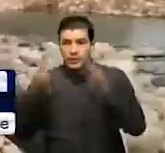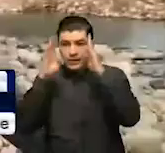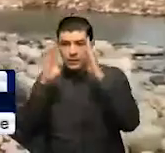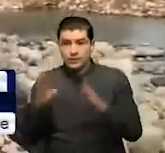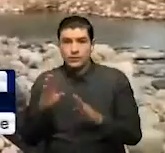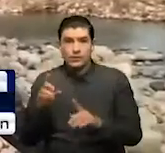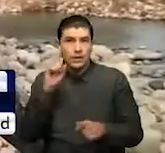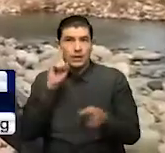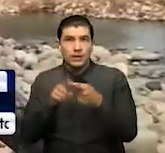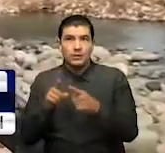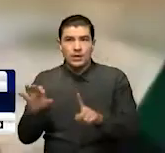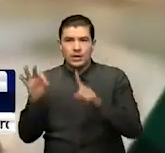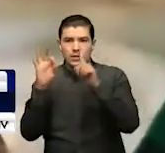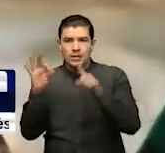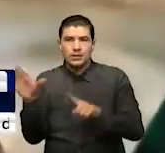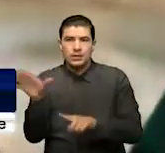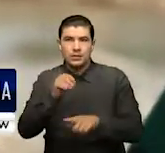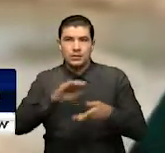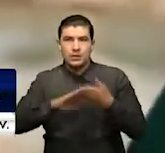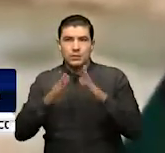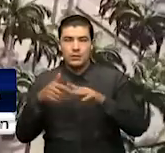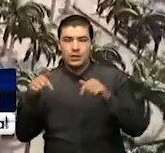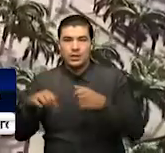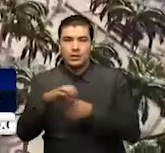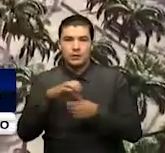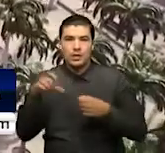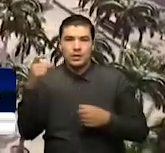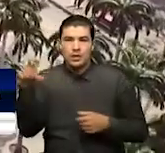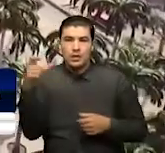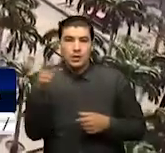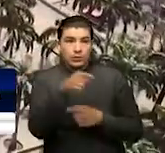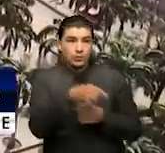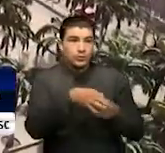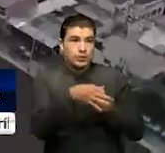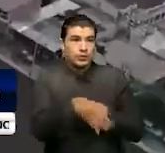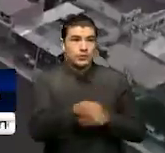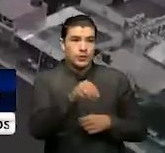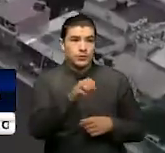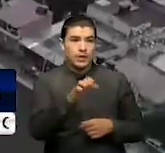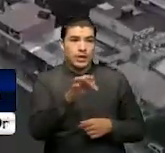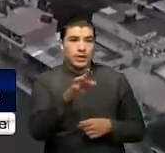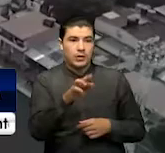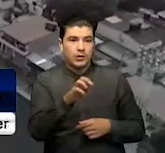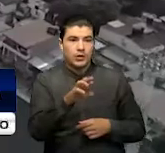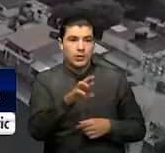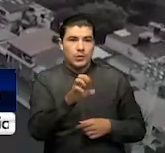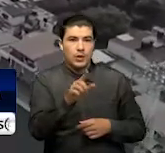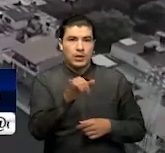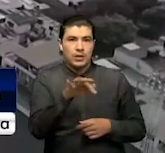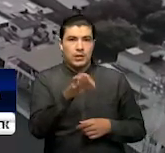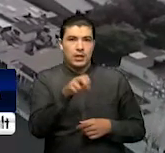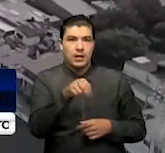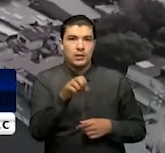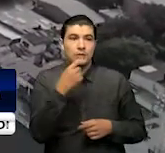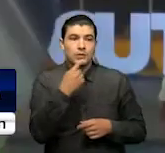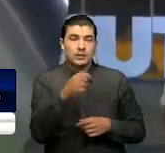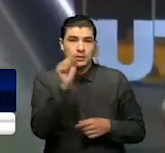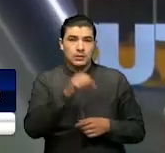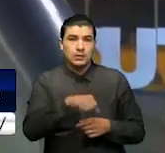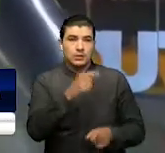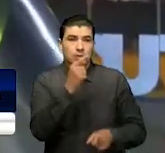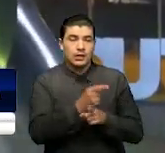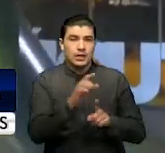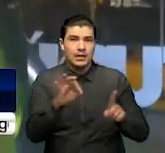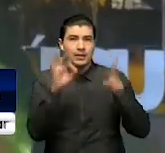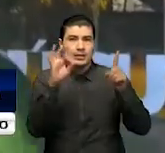garantizarle esto a toda la comunidad cucuteña que es los municipios metropolitanos también se han articulado el plan navidad segura para garantizar que niños y niñas